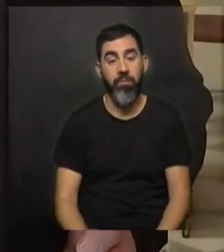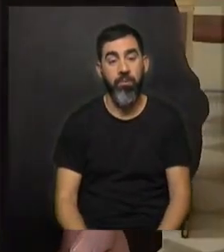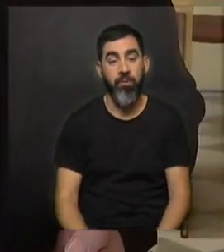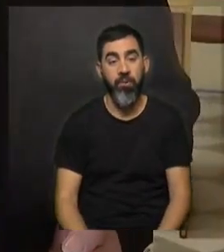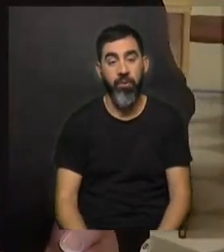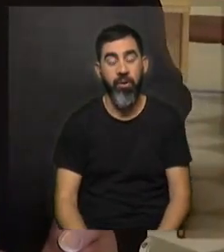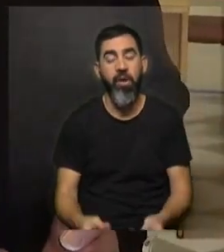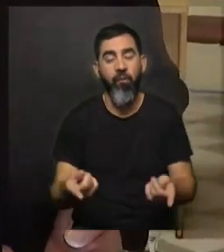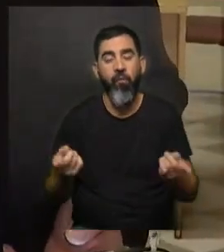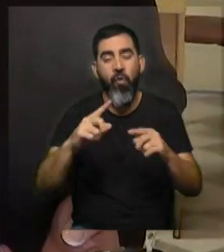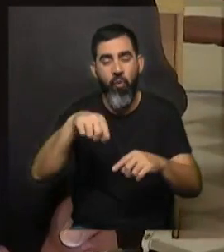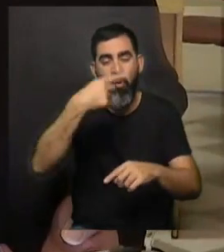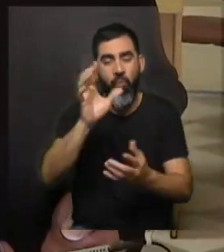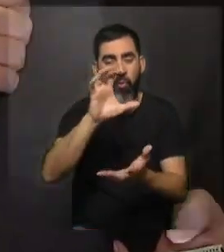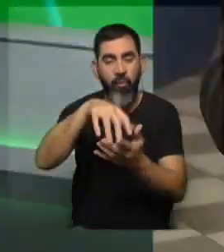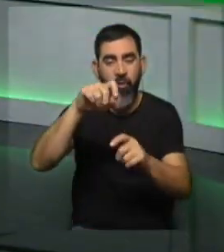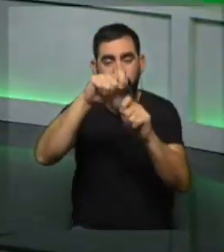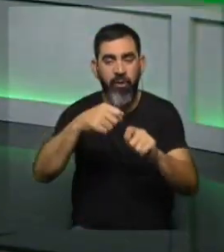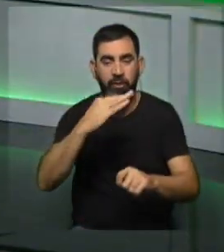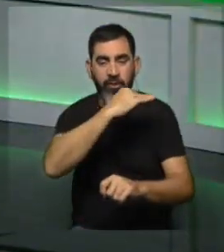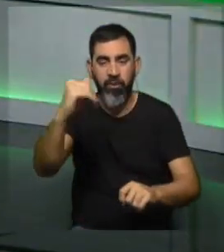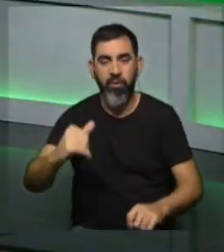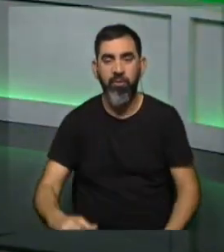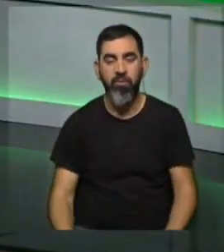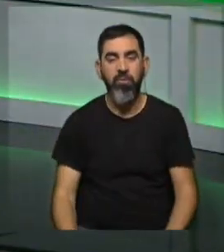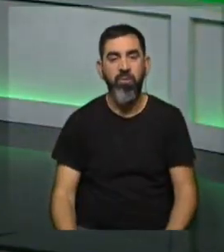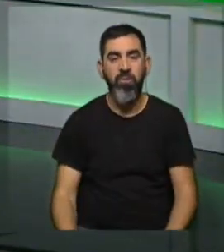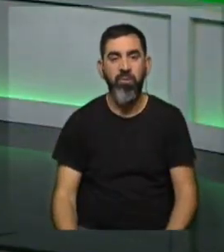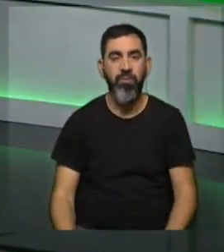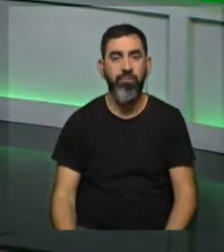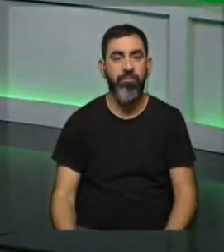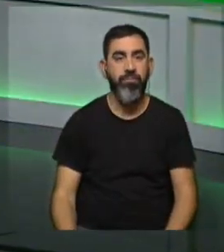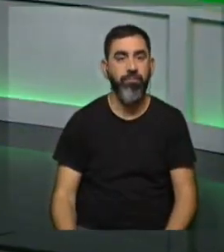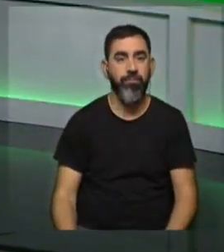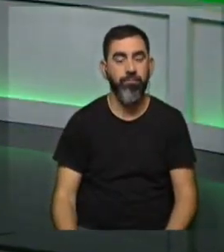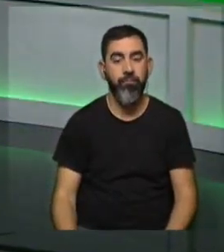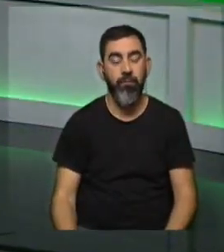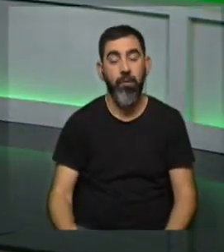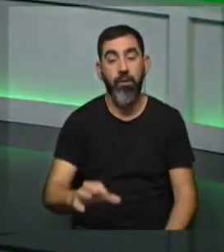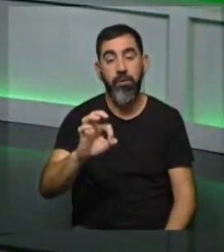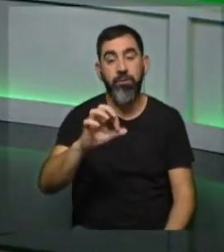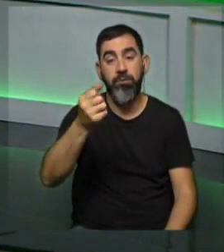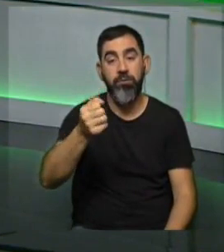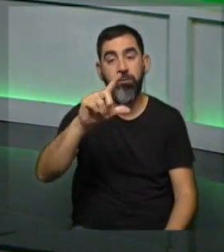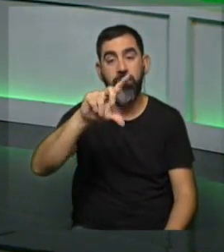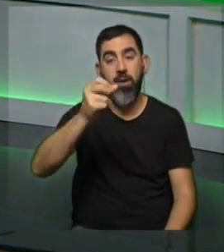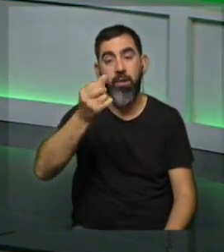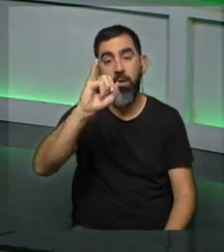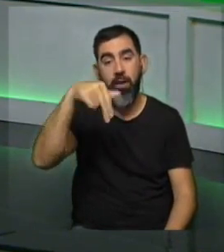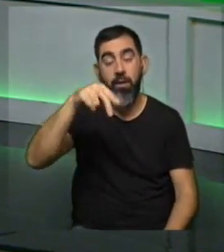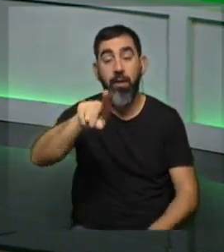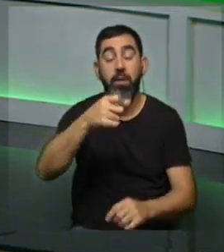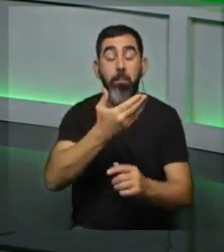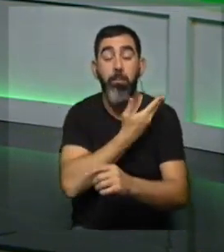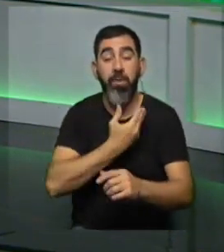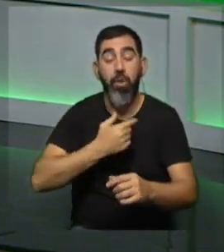Sí vamos a volver allí a la sede cuando tú lo dispongas Luca entre tanto les contábamos que Rodolfo saldrá en el expresidente de la comisión de